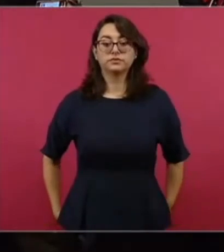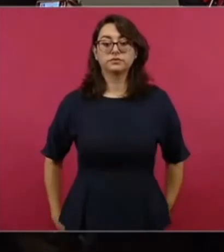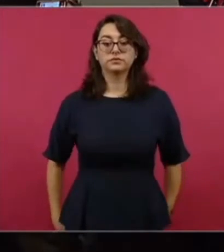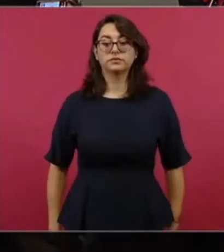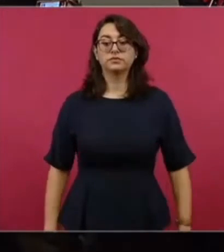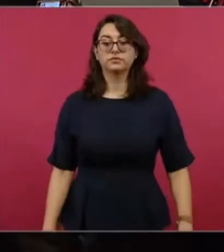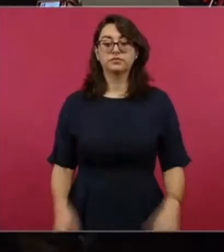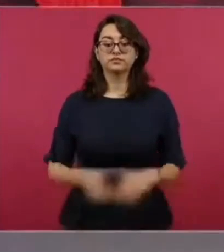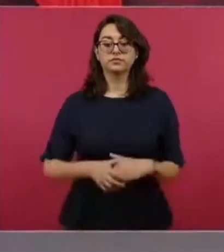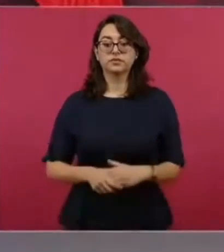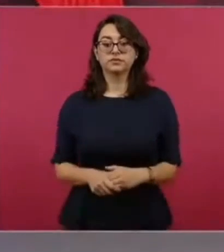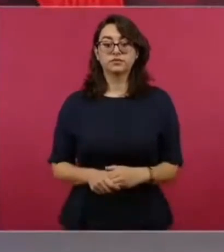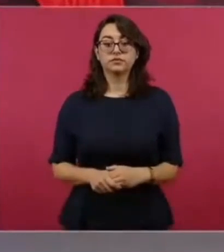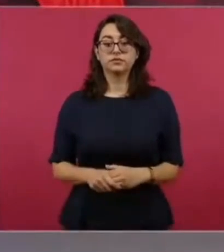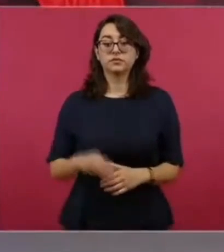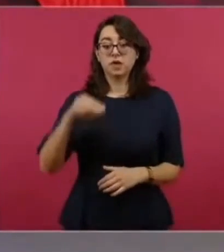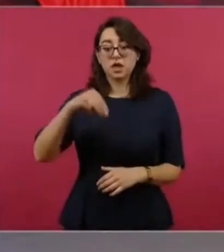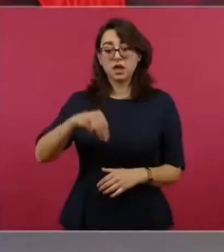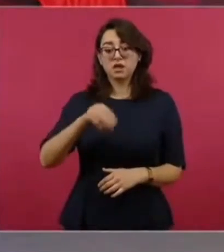Movimiento Ciudadano,